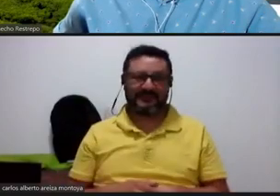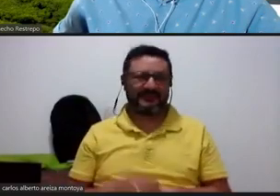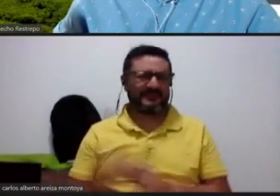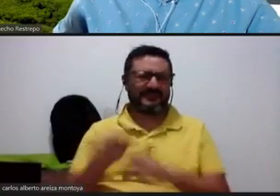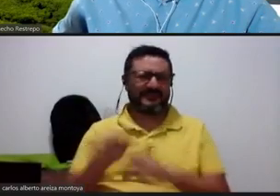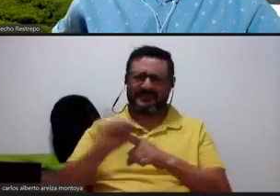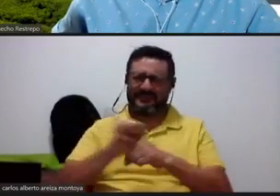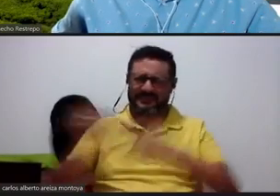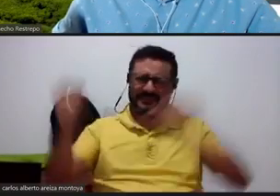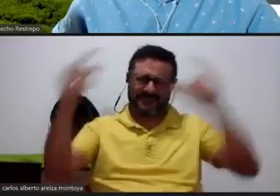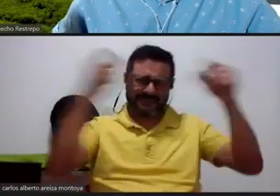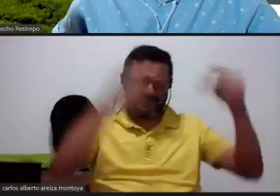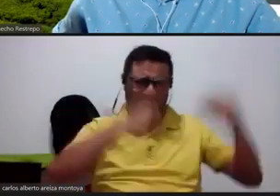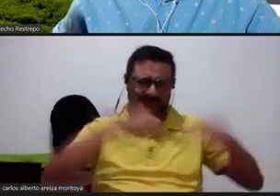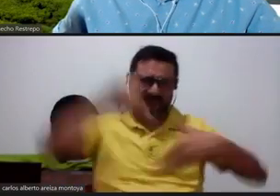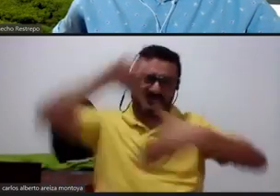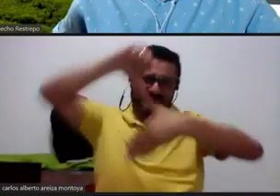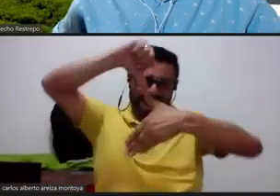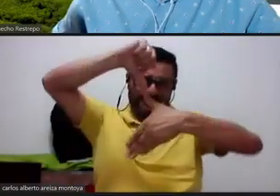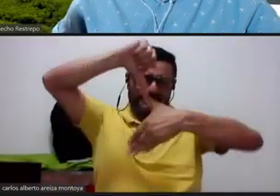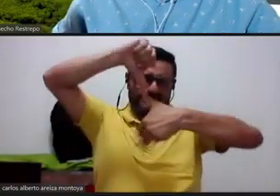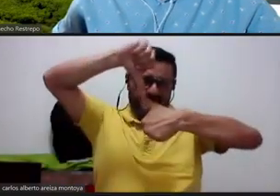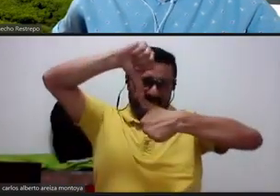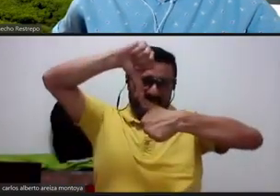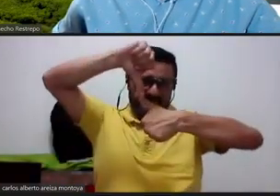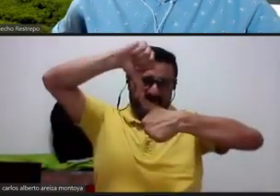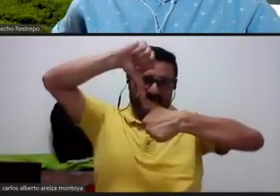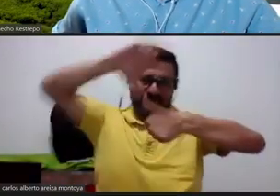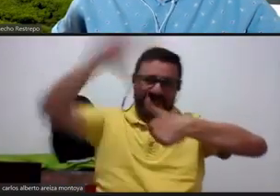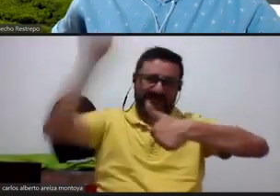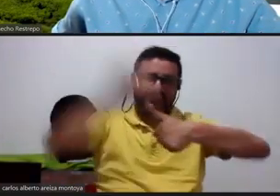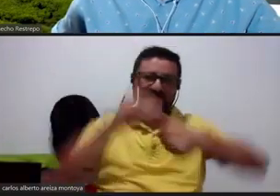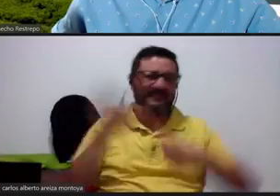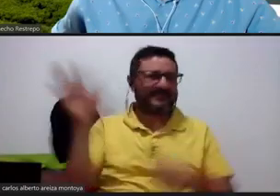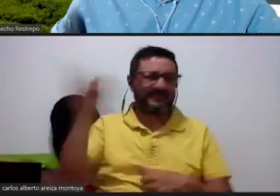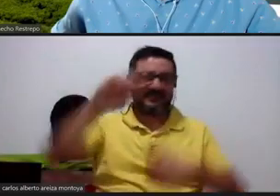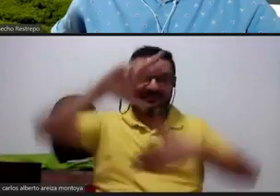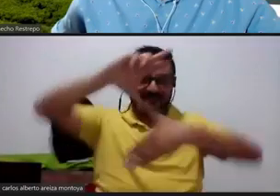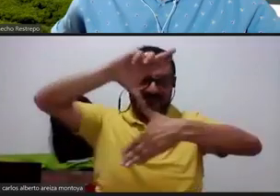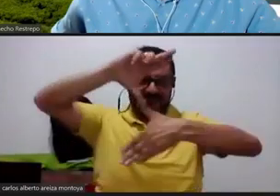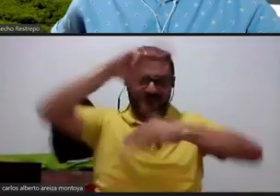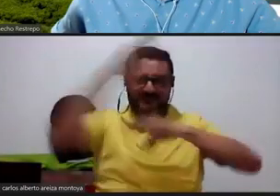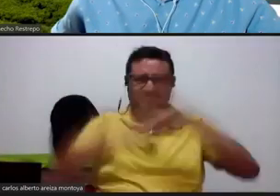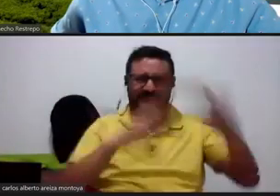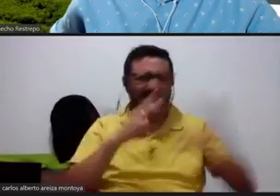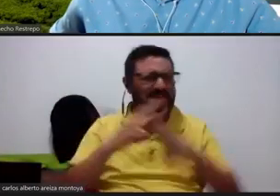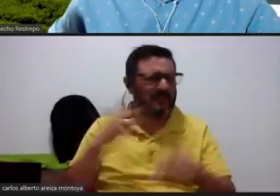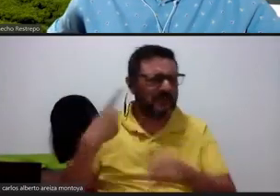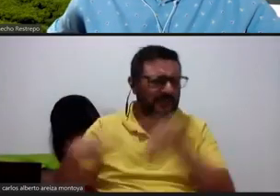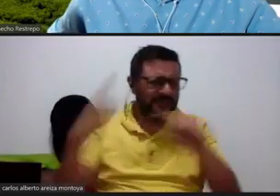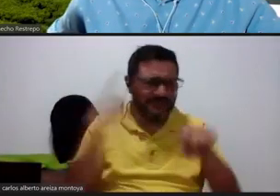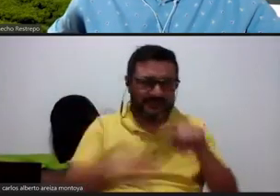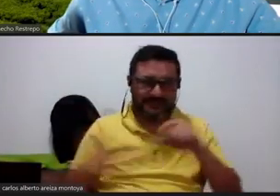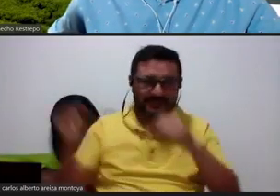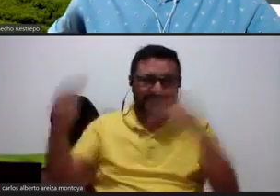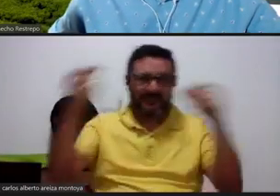mundiales, suramericanos, centroamericanos, panamericanos, mundiales, Grand Prix. Y aquí seguimos.